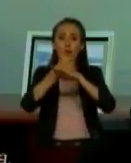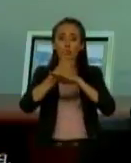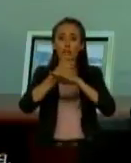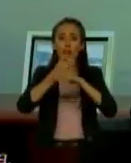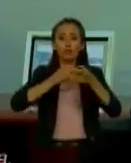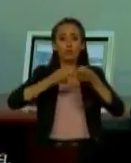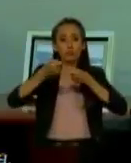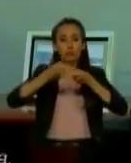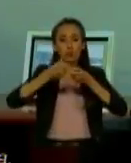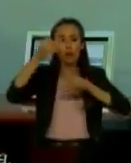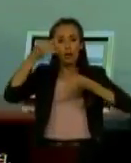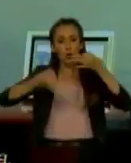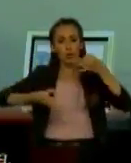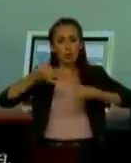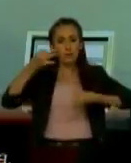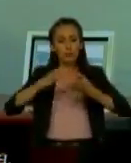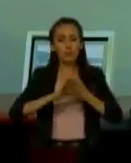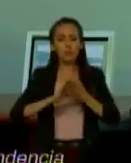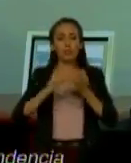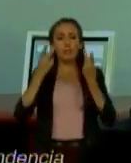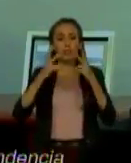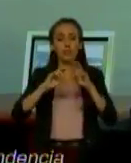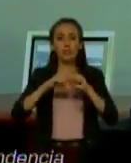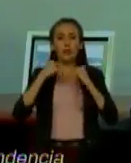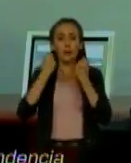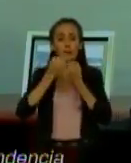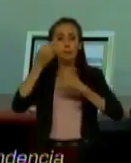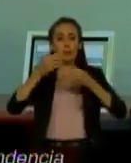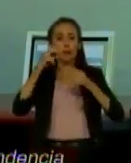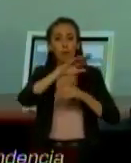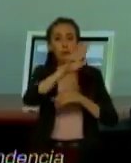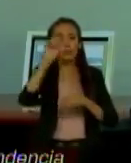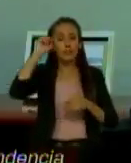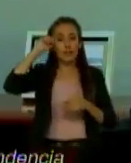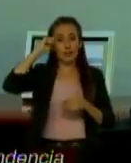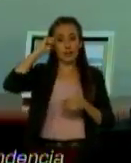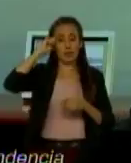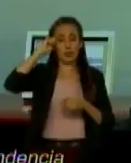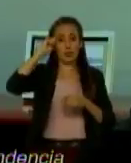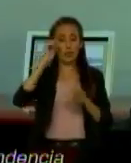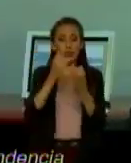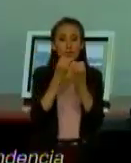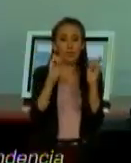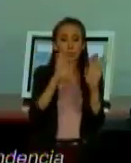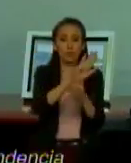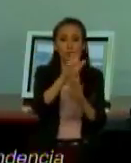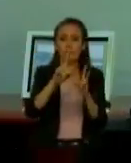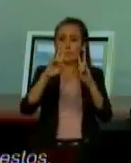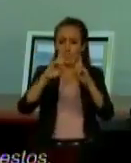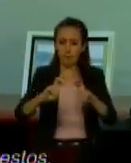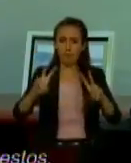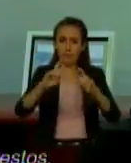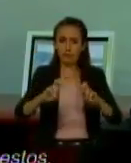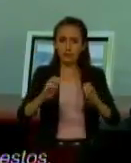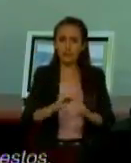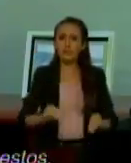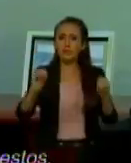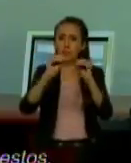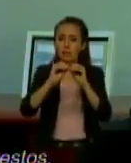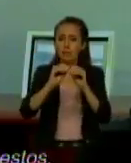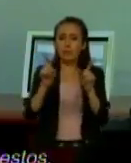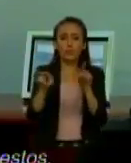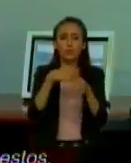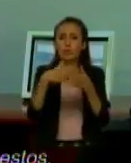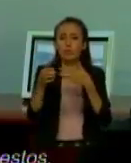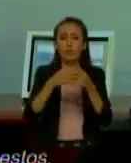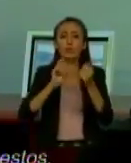y fiscalía, a las autoridades de justicia, recordarles que tienen la absoluta independencia para investigar y, de ser el caso,